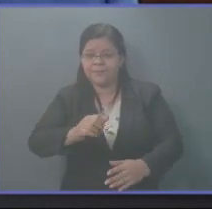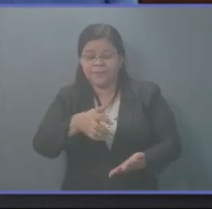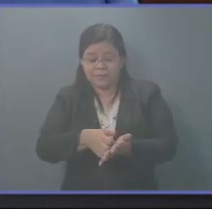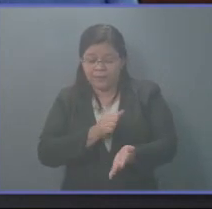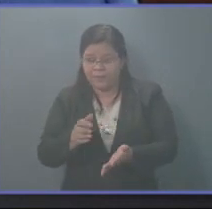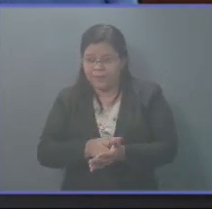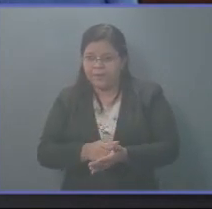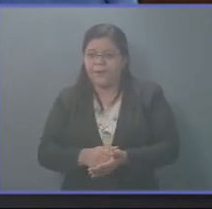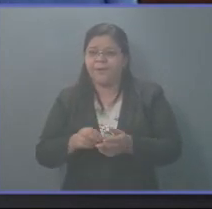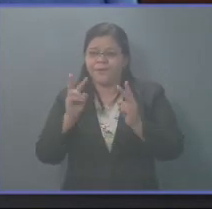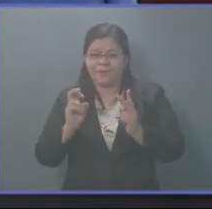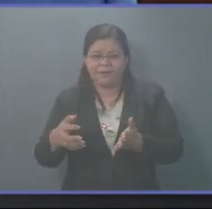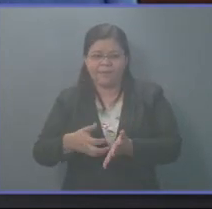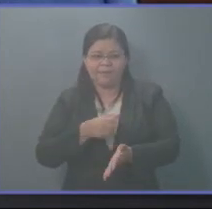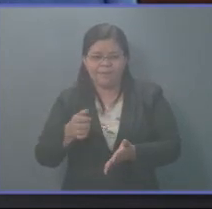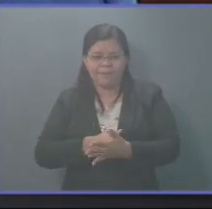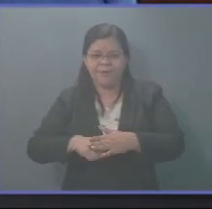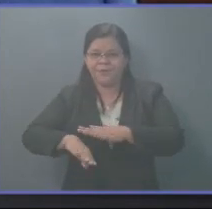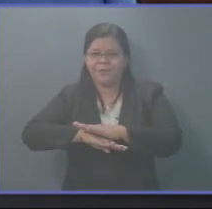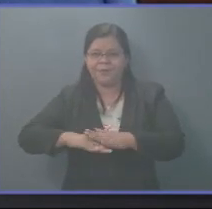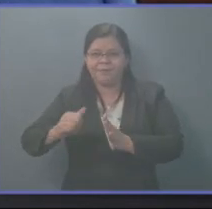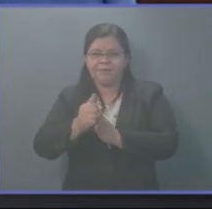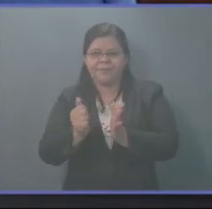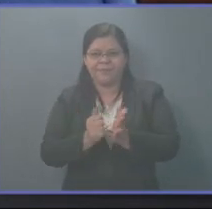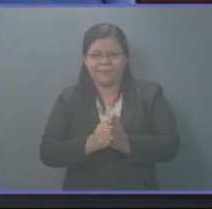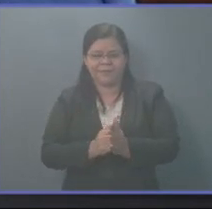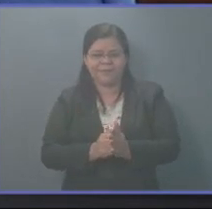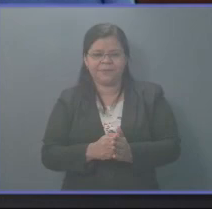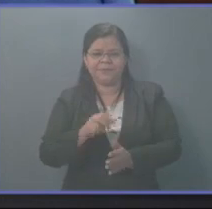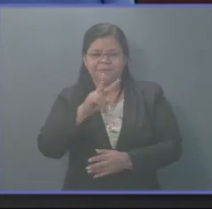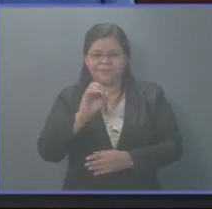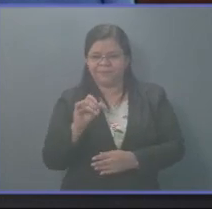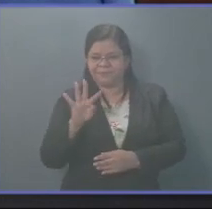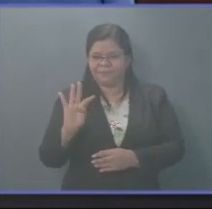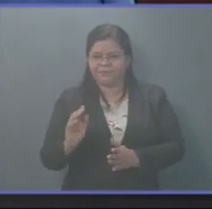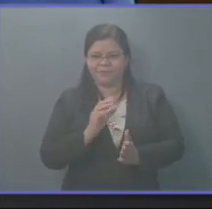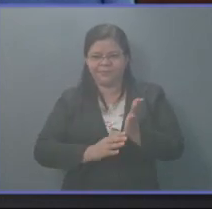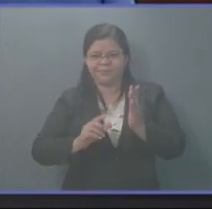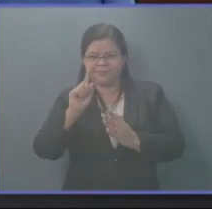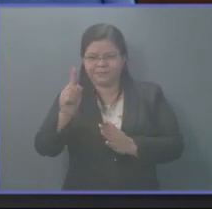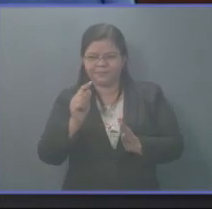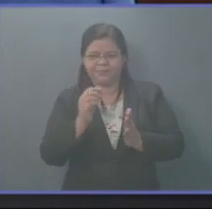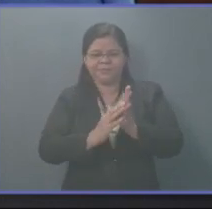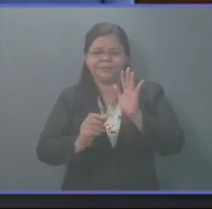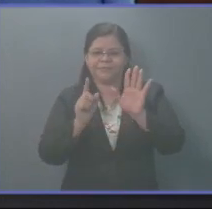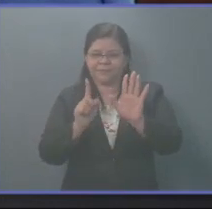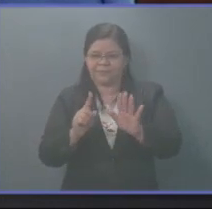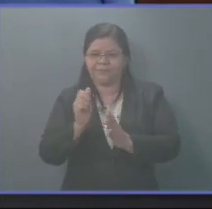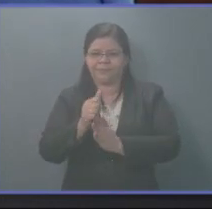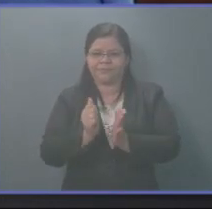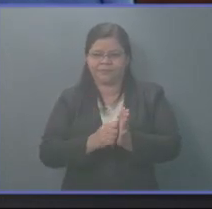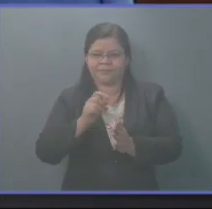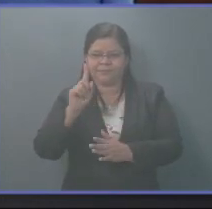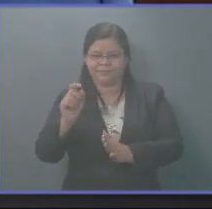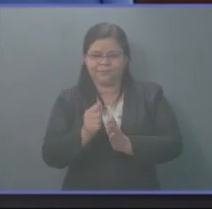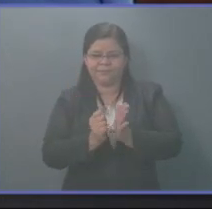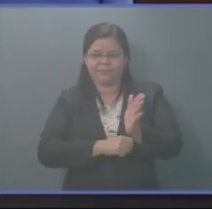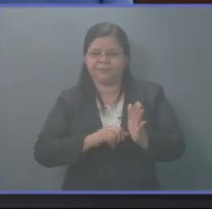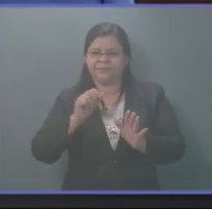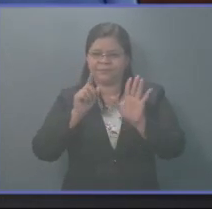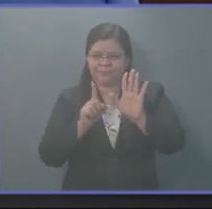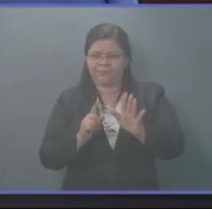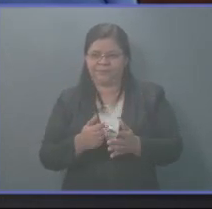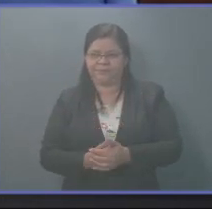tributaria en materia de impuestos municipales de conformidad con el artículo 204, ordinales 1 y 6 de la Constitución de la República y artículos 1 y 2 de la Ley General Tributaria